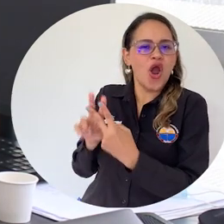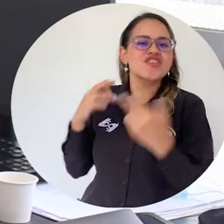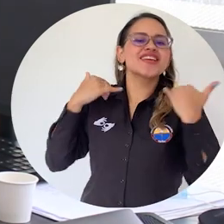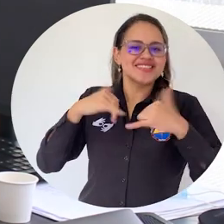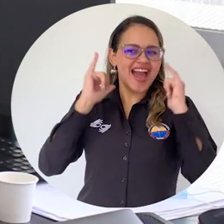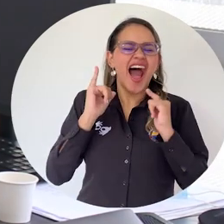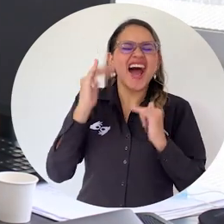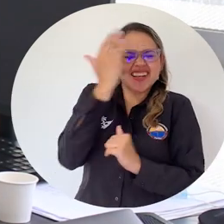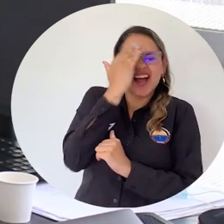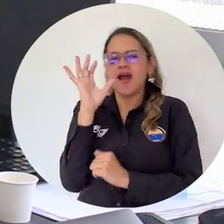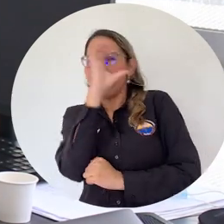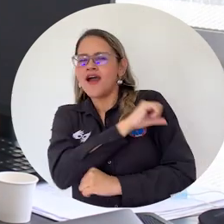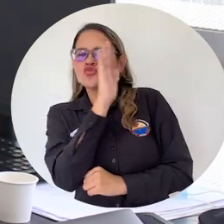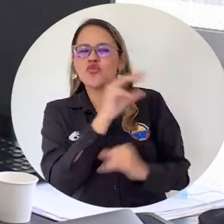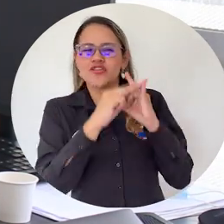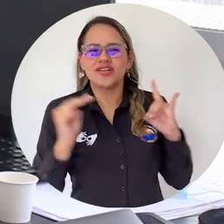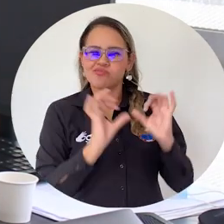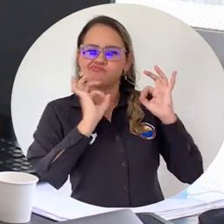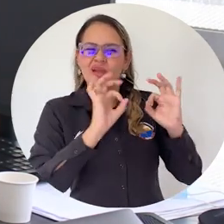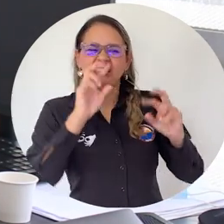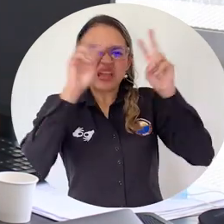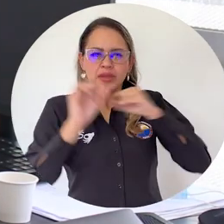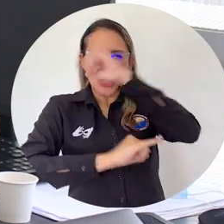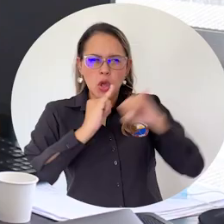nos conocemos. Entonces, nos identifican mucho,